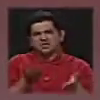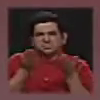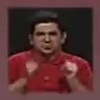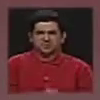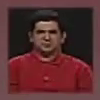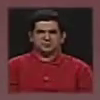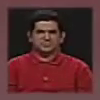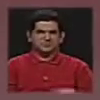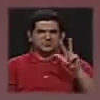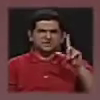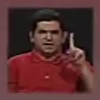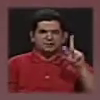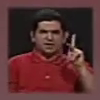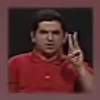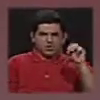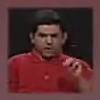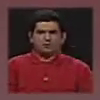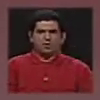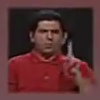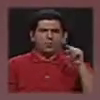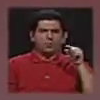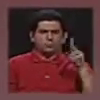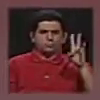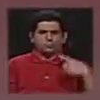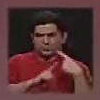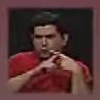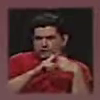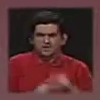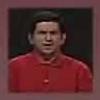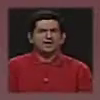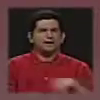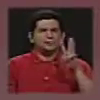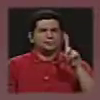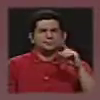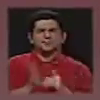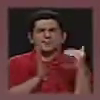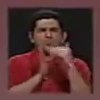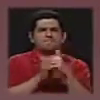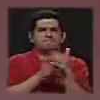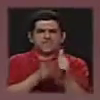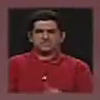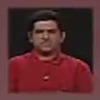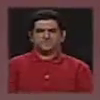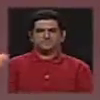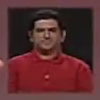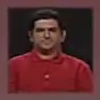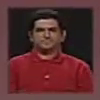sea, quedan unos 31 kilómetros que por 1.7 pues va dando como 61 millones de dólares.